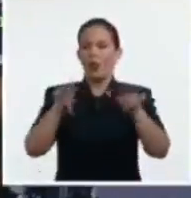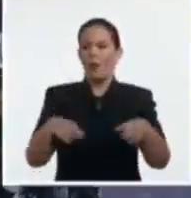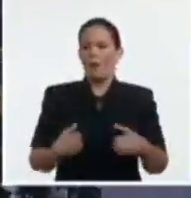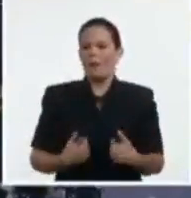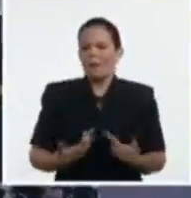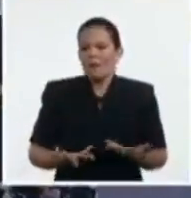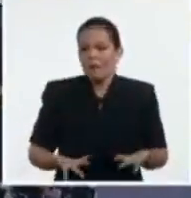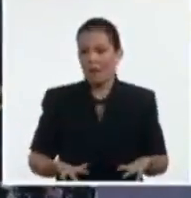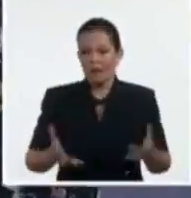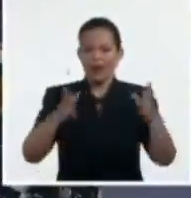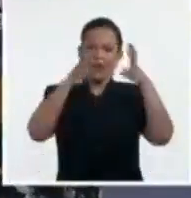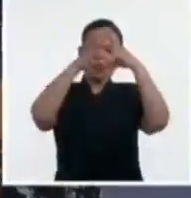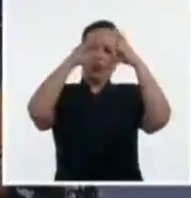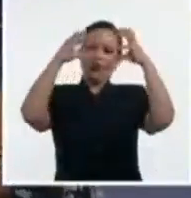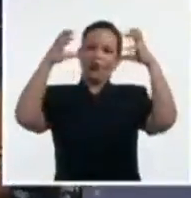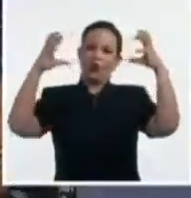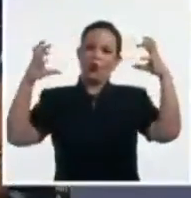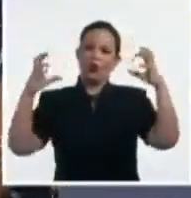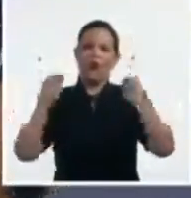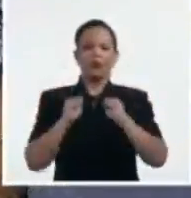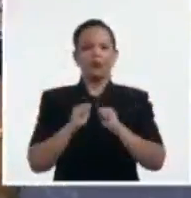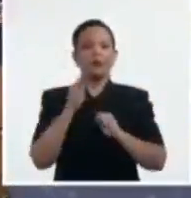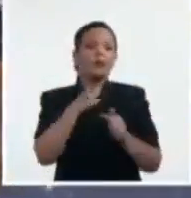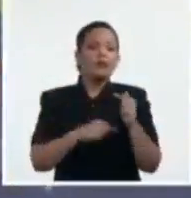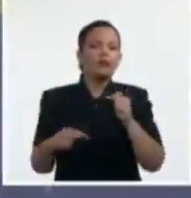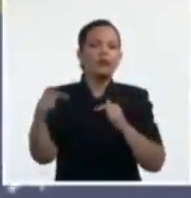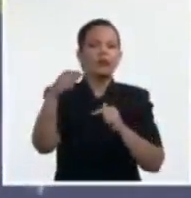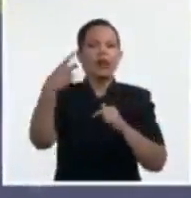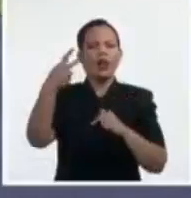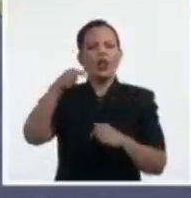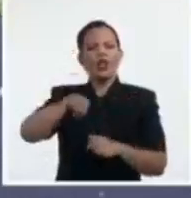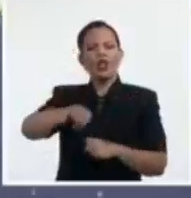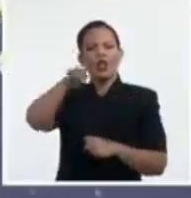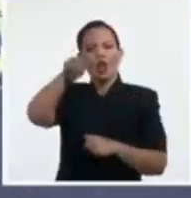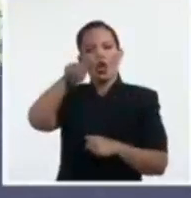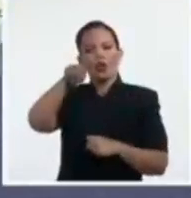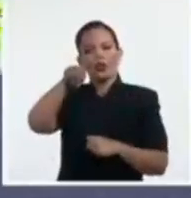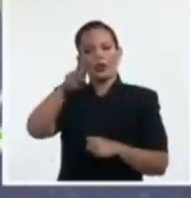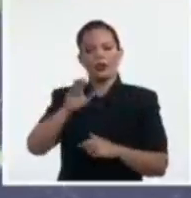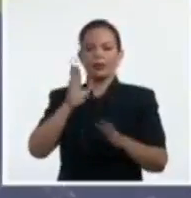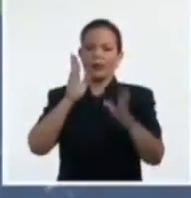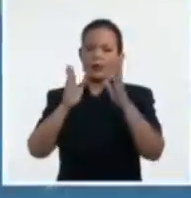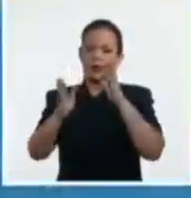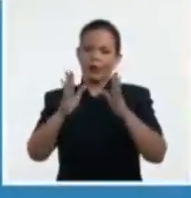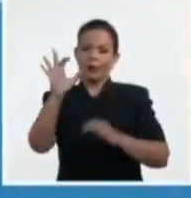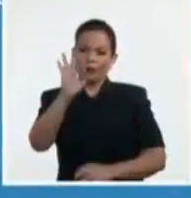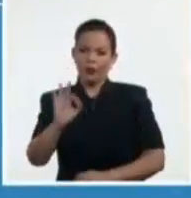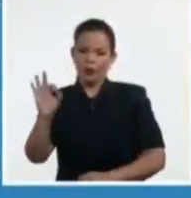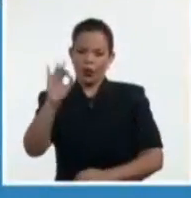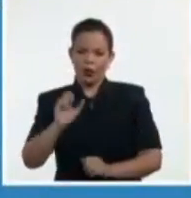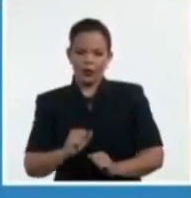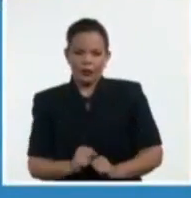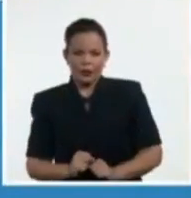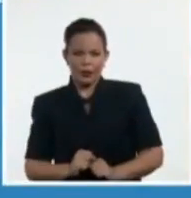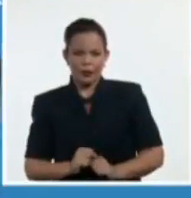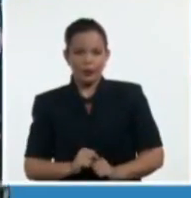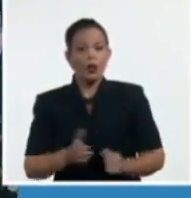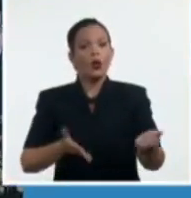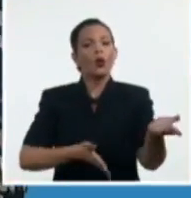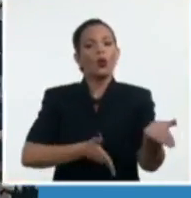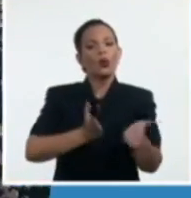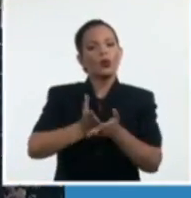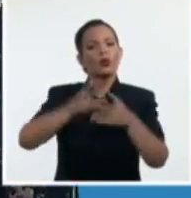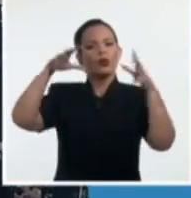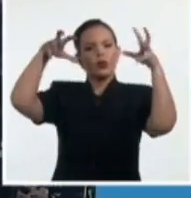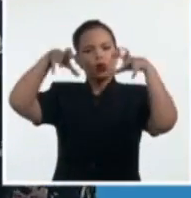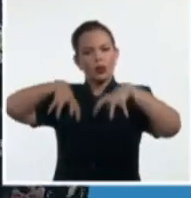intervalos nubosos en gran parte del país, sobre todo en zonas de la costa norte de centro y oriente. En lo que resta de la jornada van a mantenerse las precipitaciones